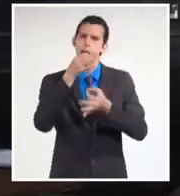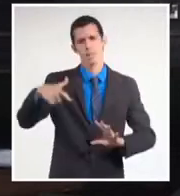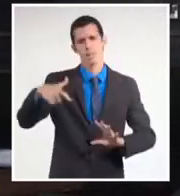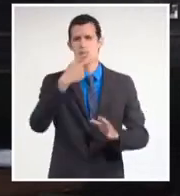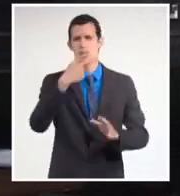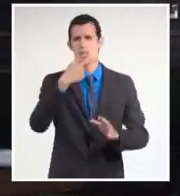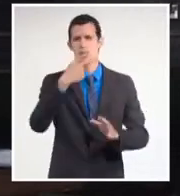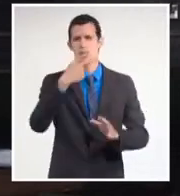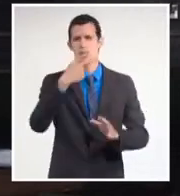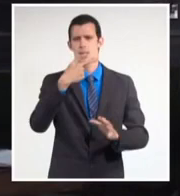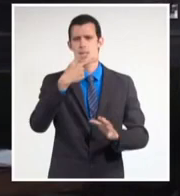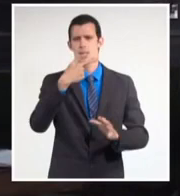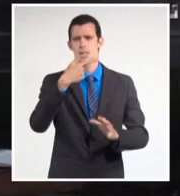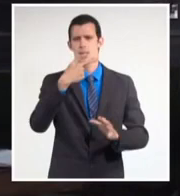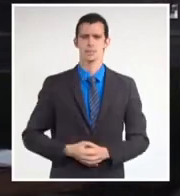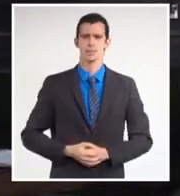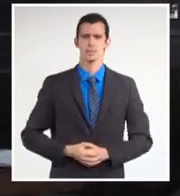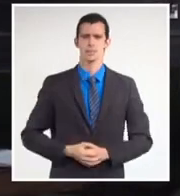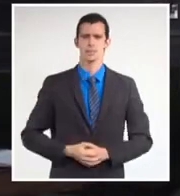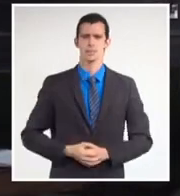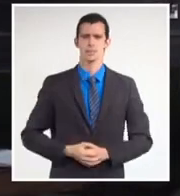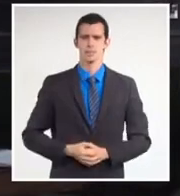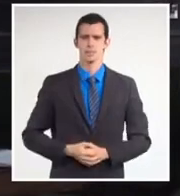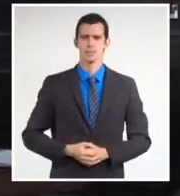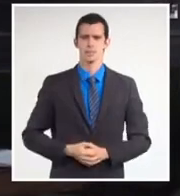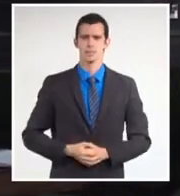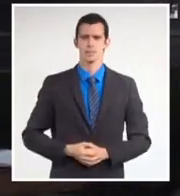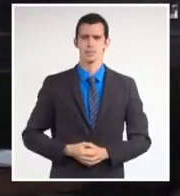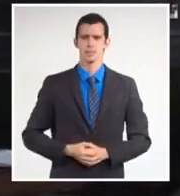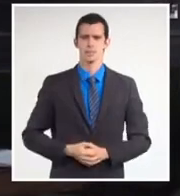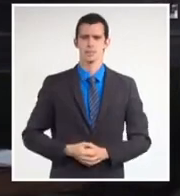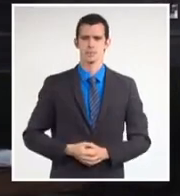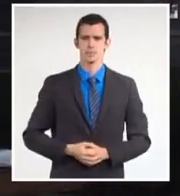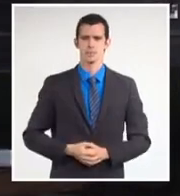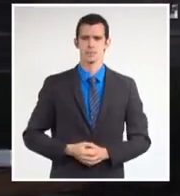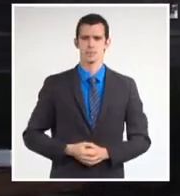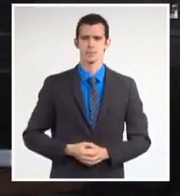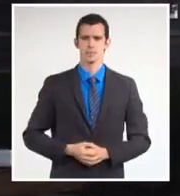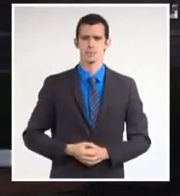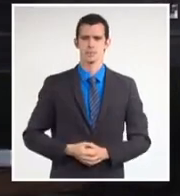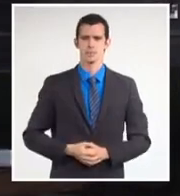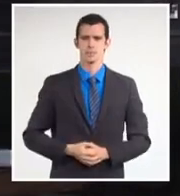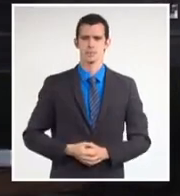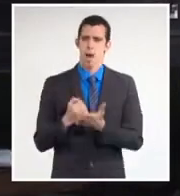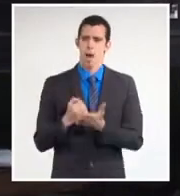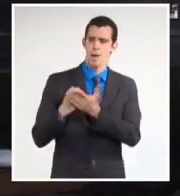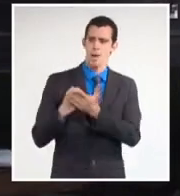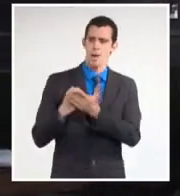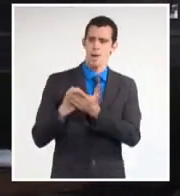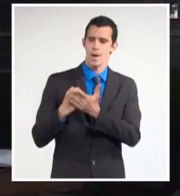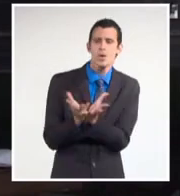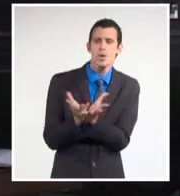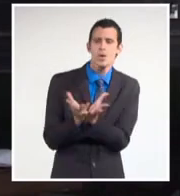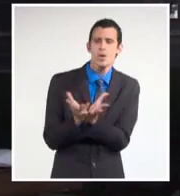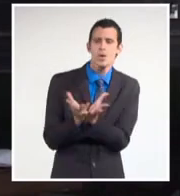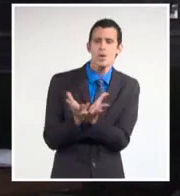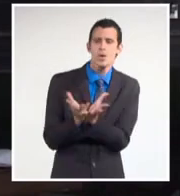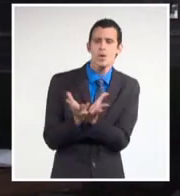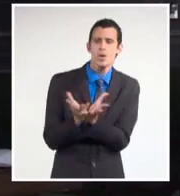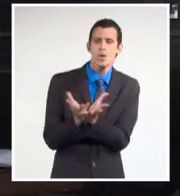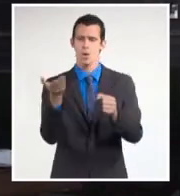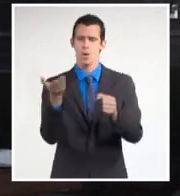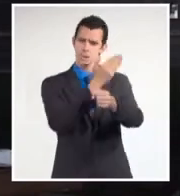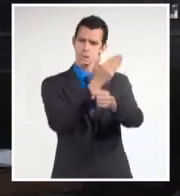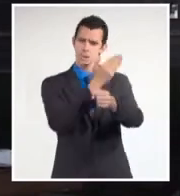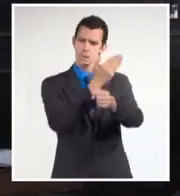viceprimer ministro de la República de Cuba, en torno a cómo salvar la zafra azucarera. Y yo decía hace unos instantes que el primer secretario del Comité Central